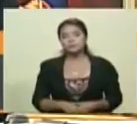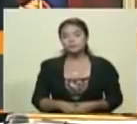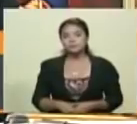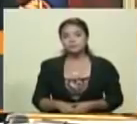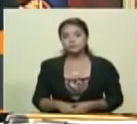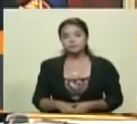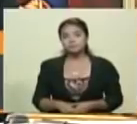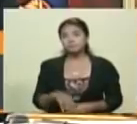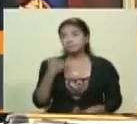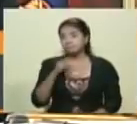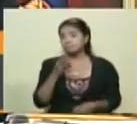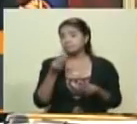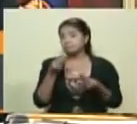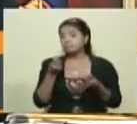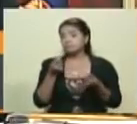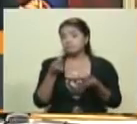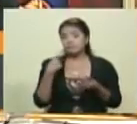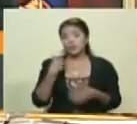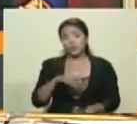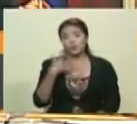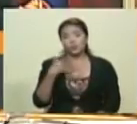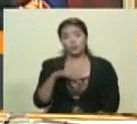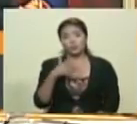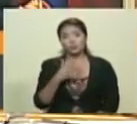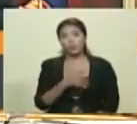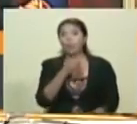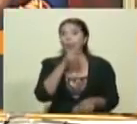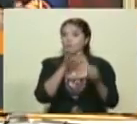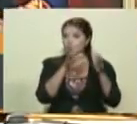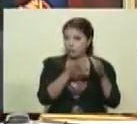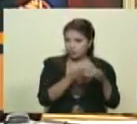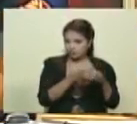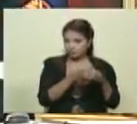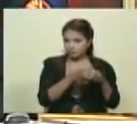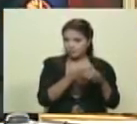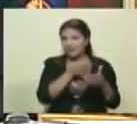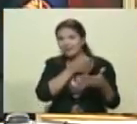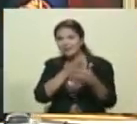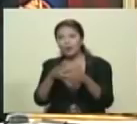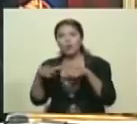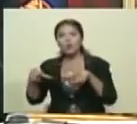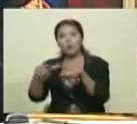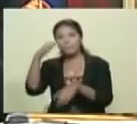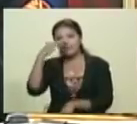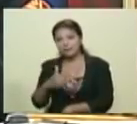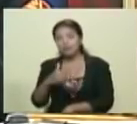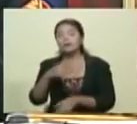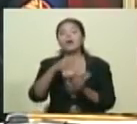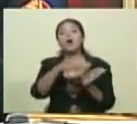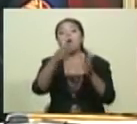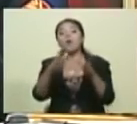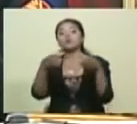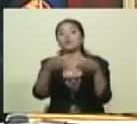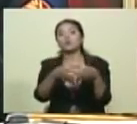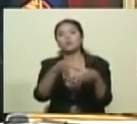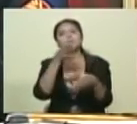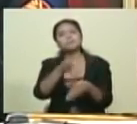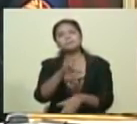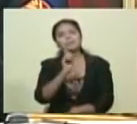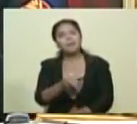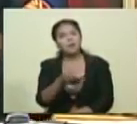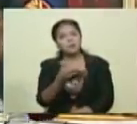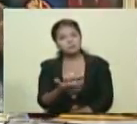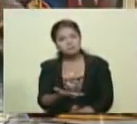Tienen mucho dinero. Ese es un grupo, el que atacó el fuerte Paramacay. El otro grupo tiene que ver